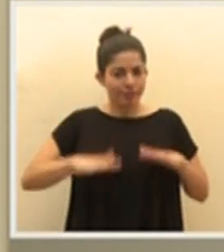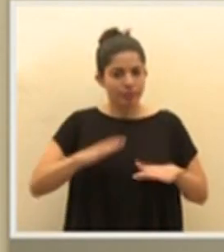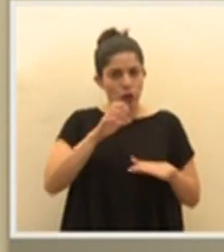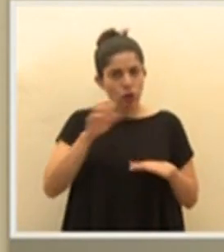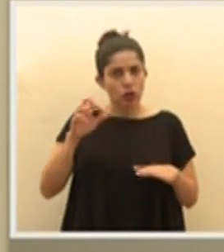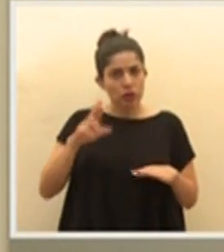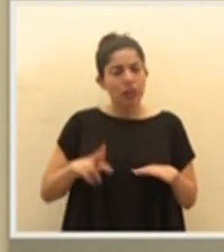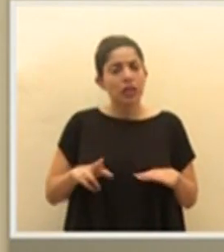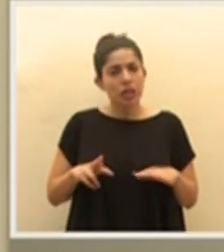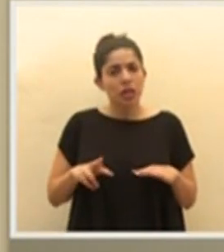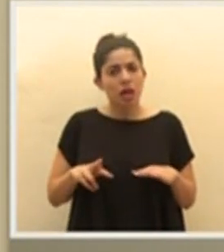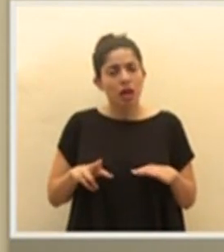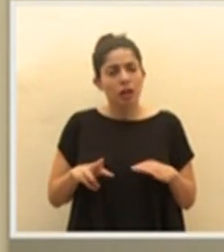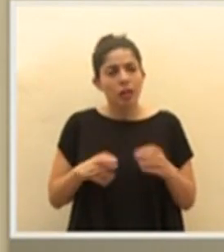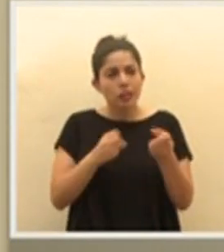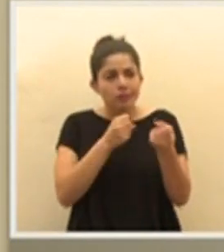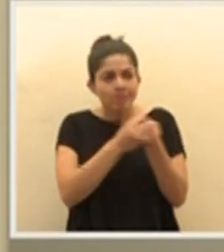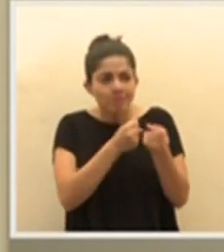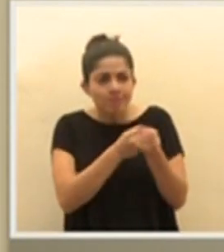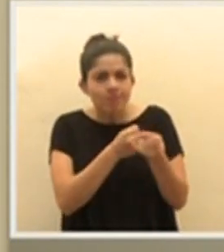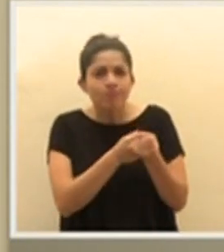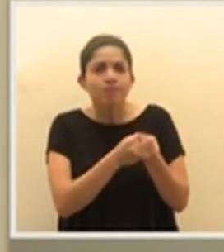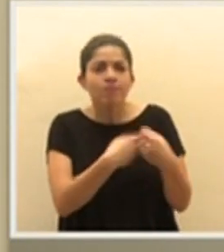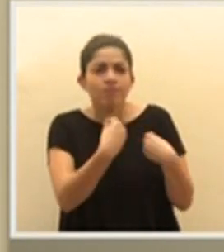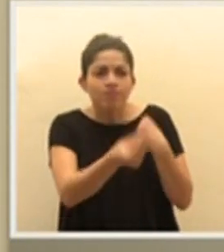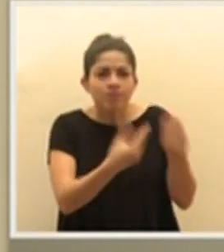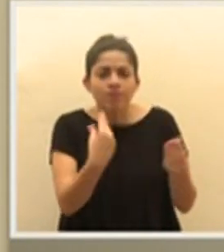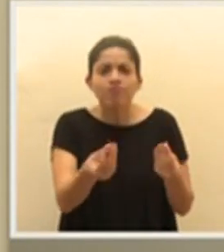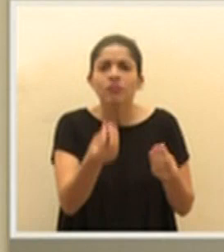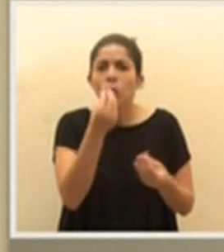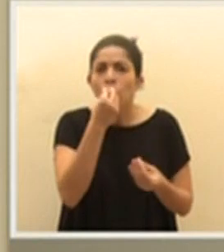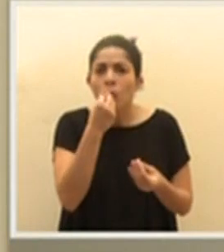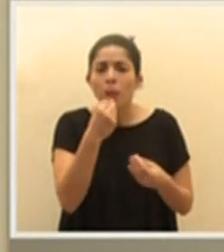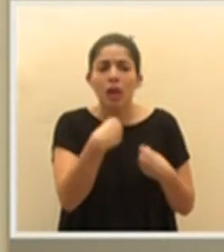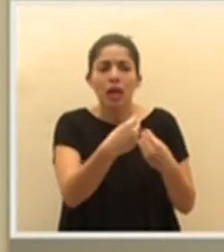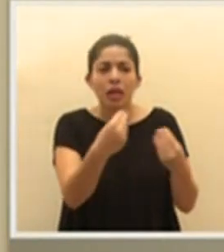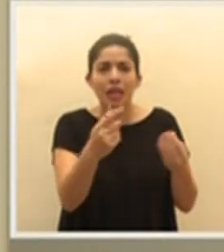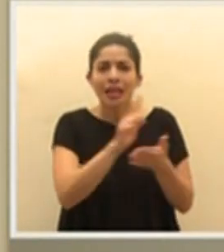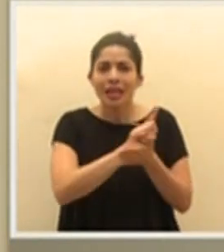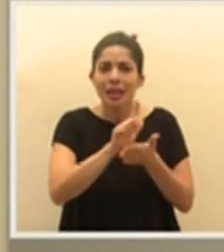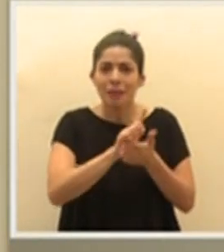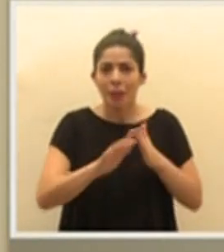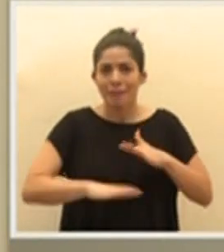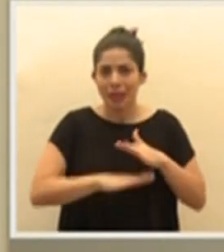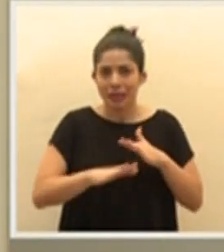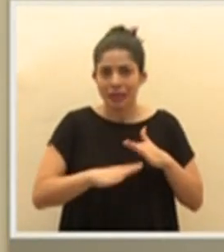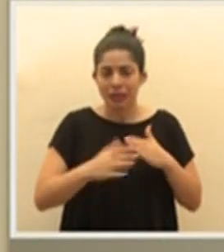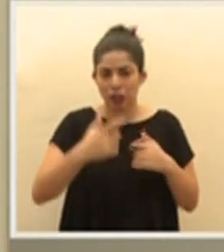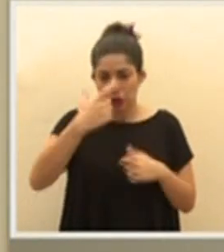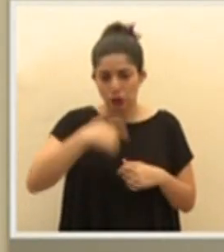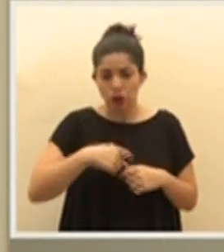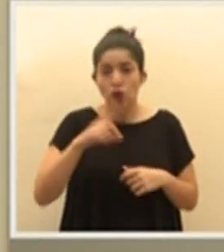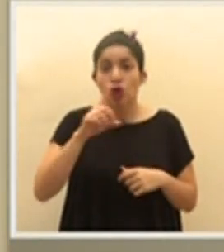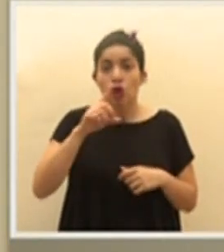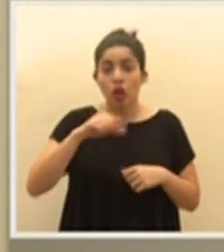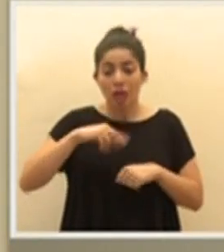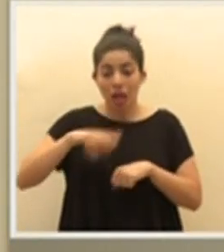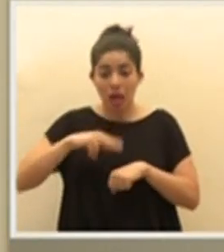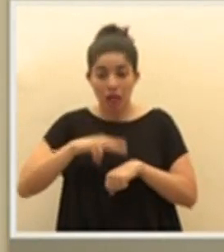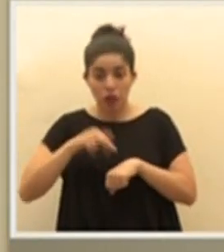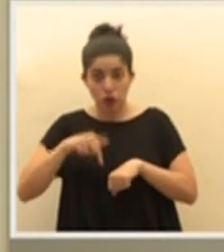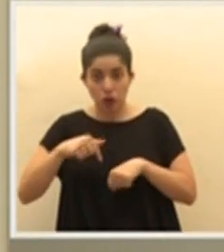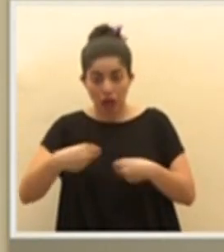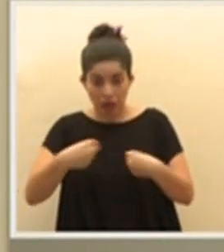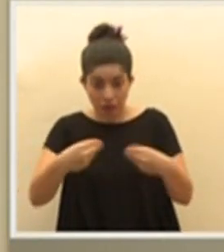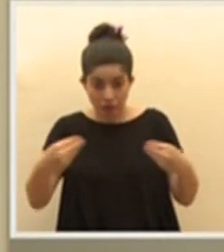Rica apoyado con condiciones de alimento y de higiene, productos de higiene básicos, tanto en territorio nacional